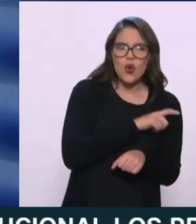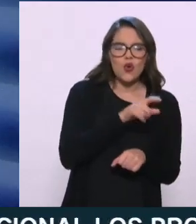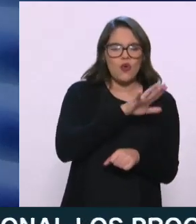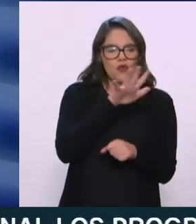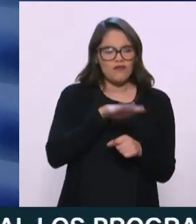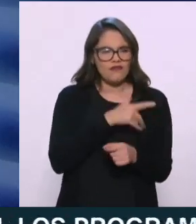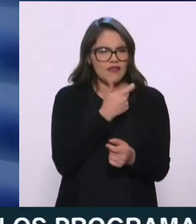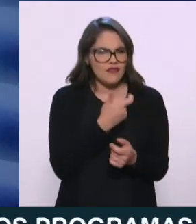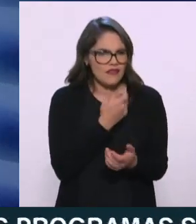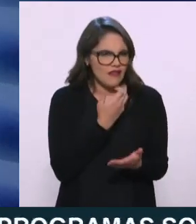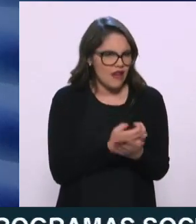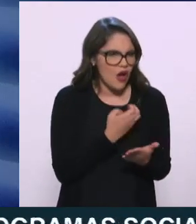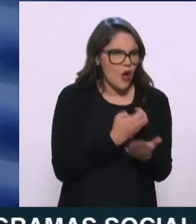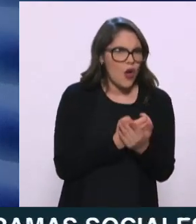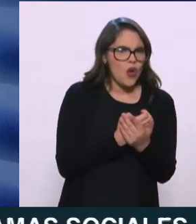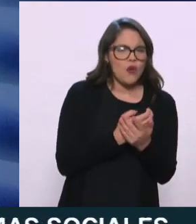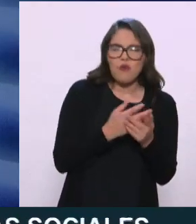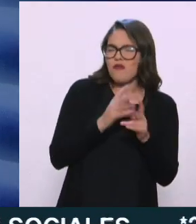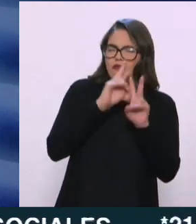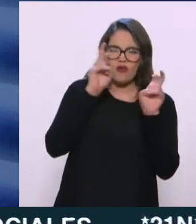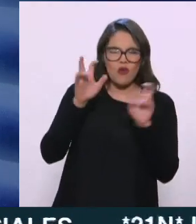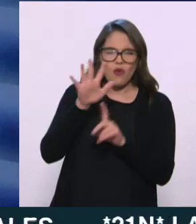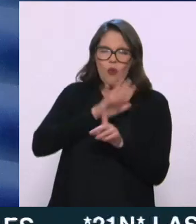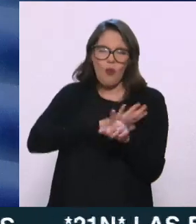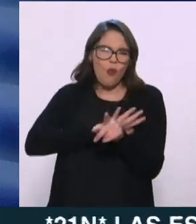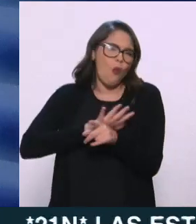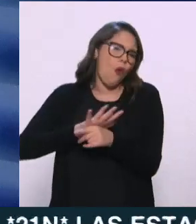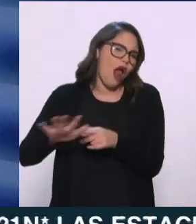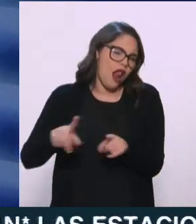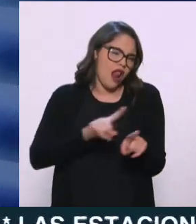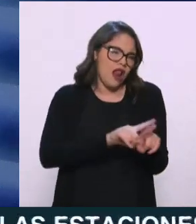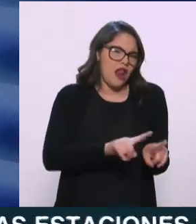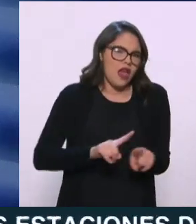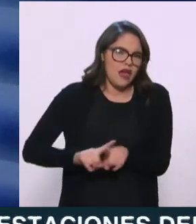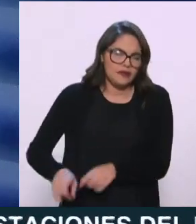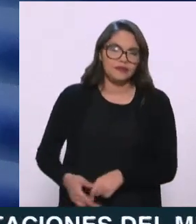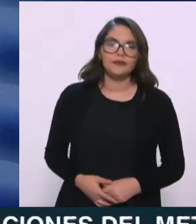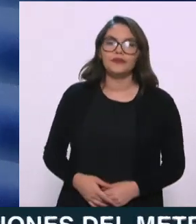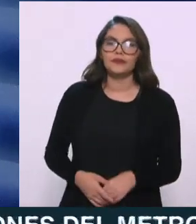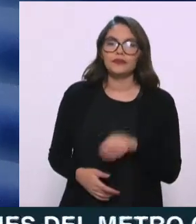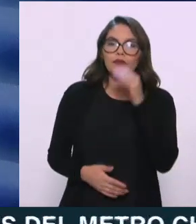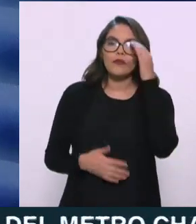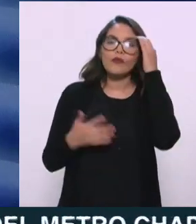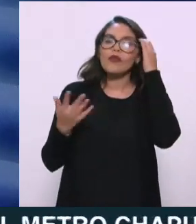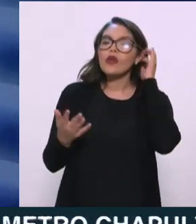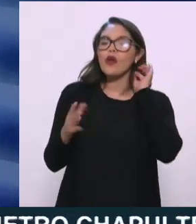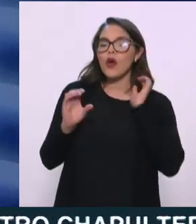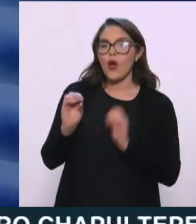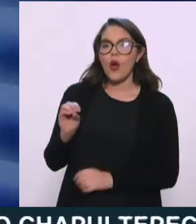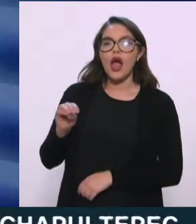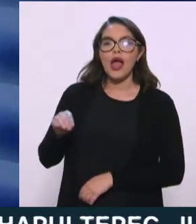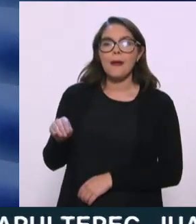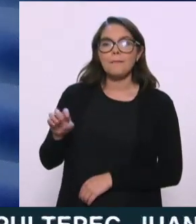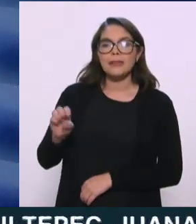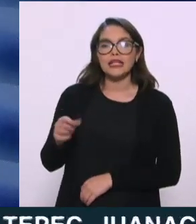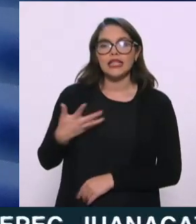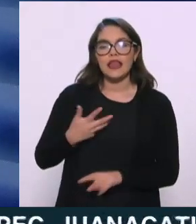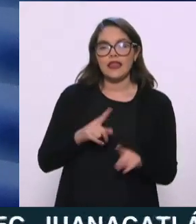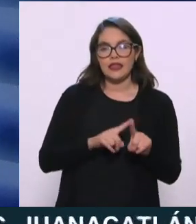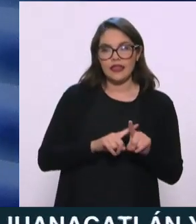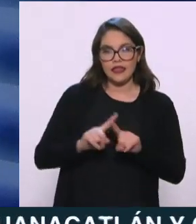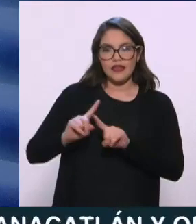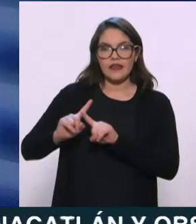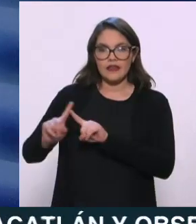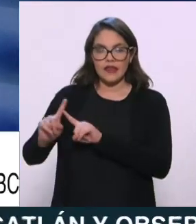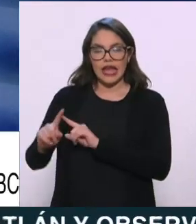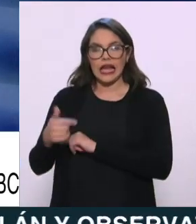ámbitos fronterizos, sociales, políticos? Bueno, la OMS tiene categorizado 6 fases, ¿no? Esto tiene que